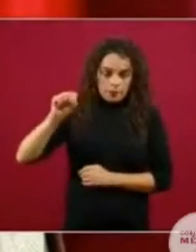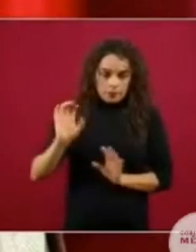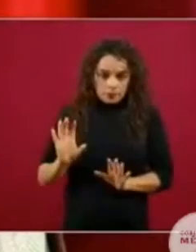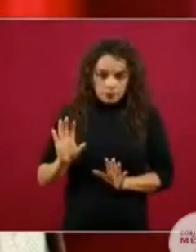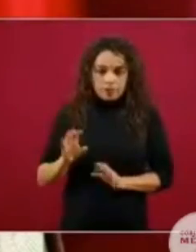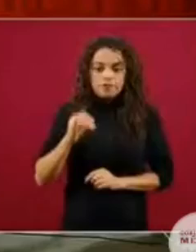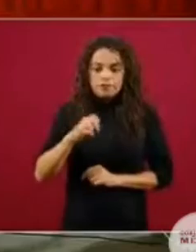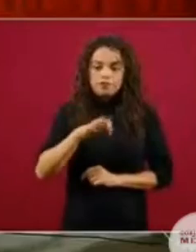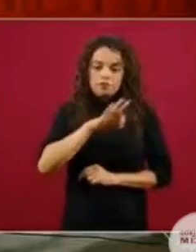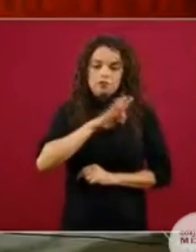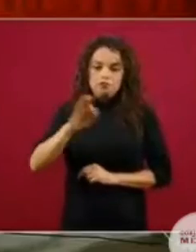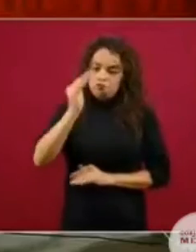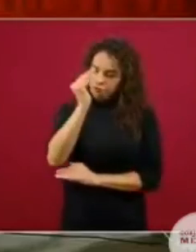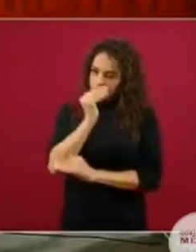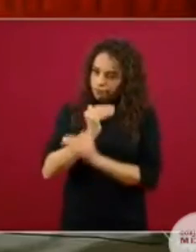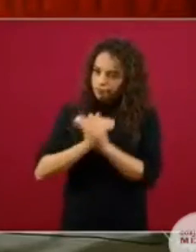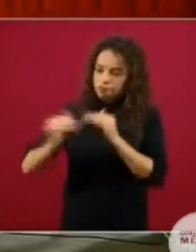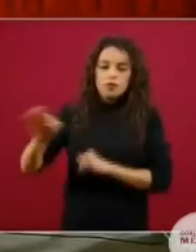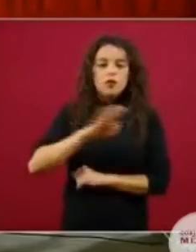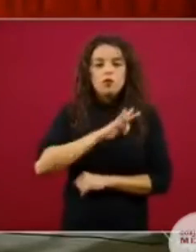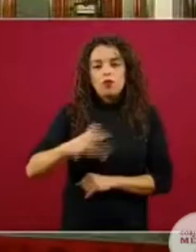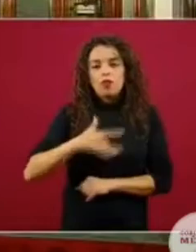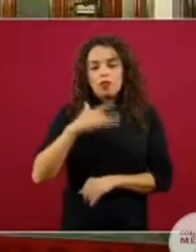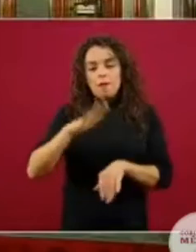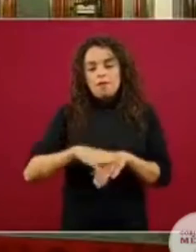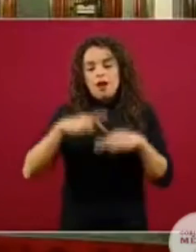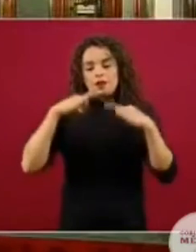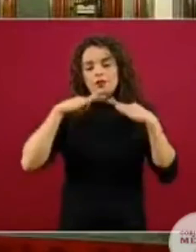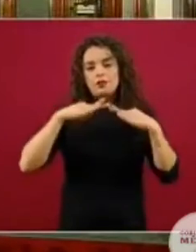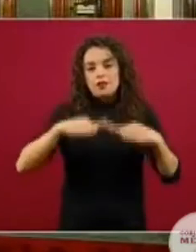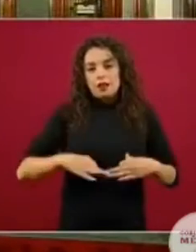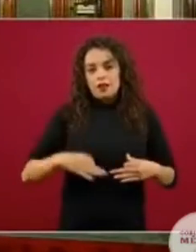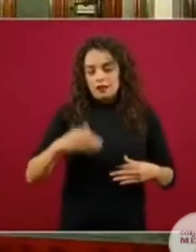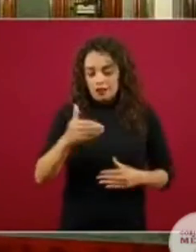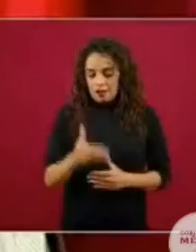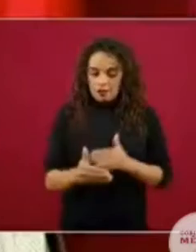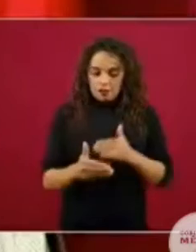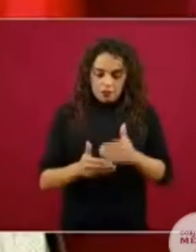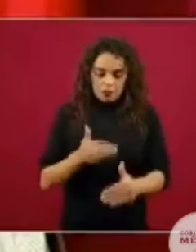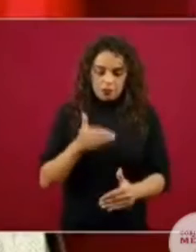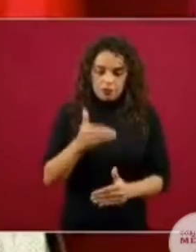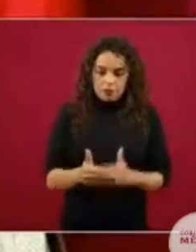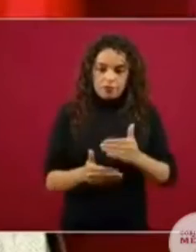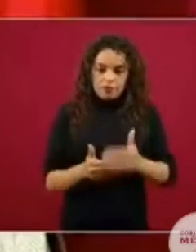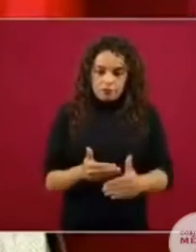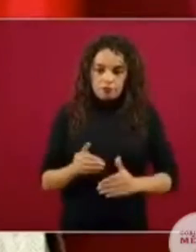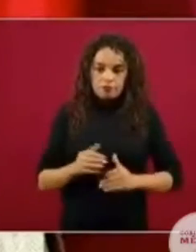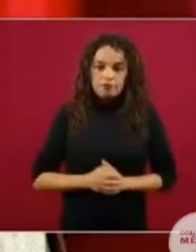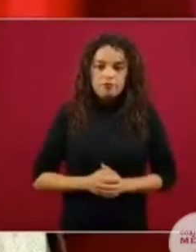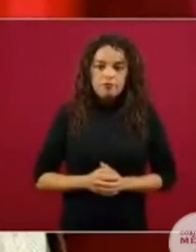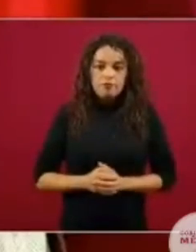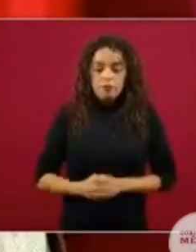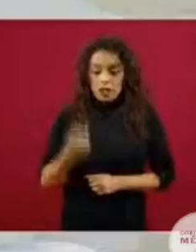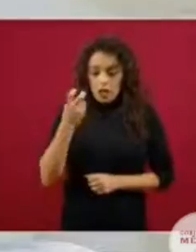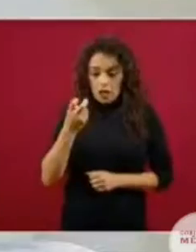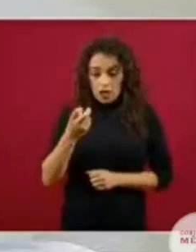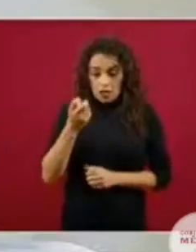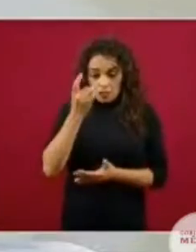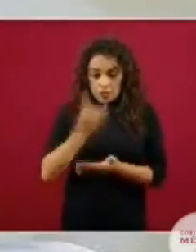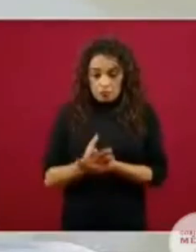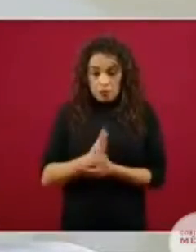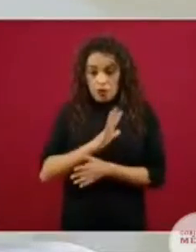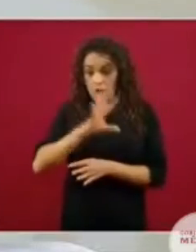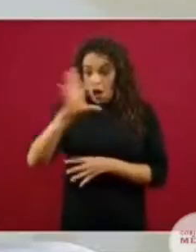a caminar con mayor tranquilidad sin todavía desde luego asegurar que esto cubra todo el